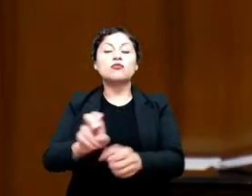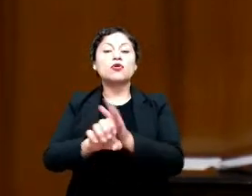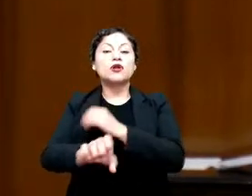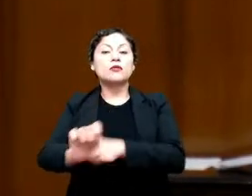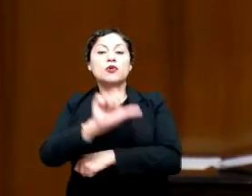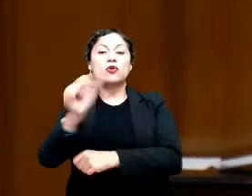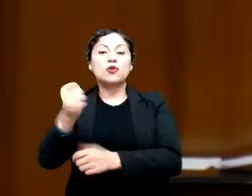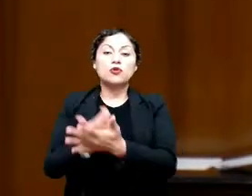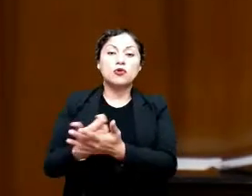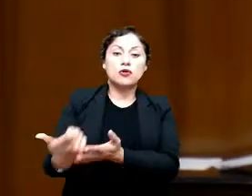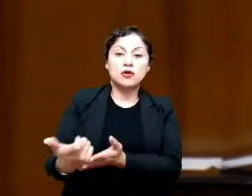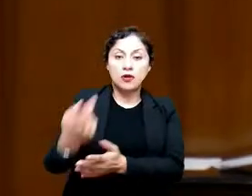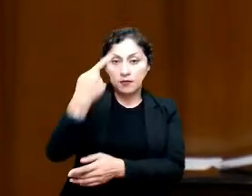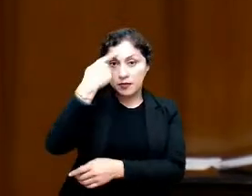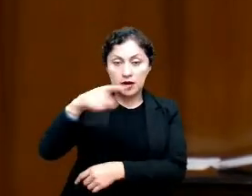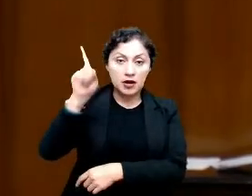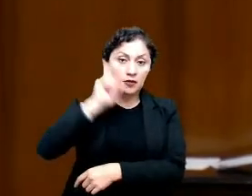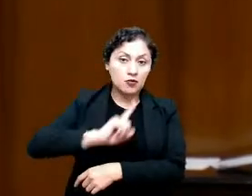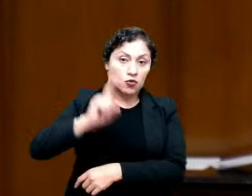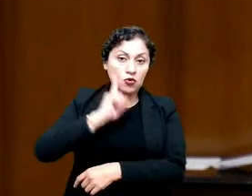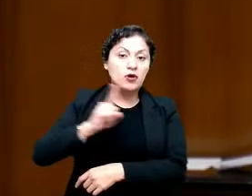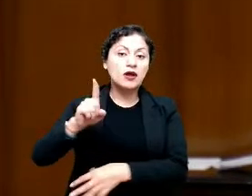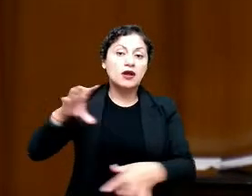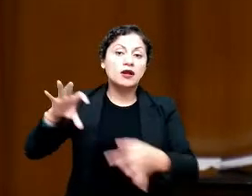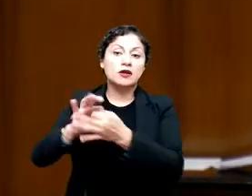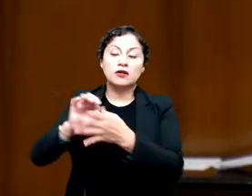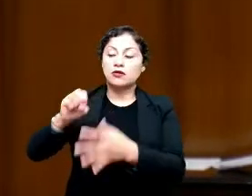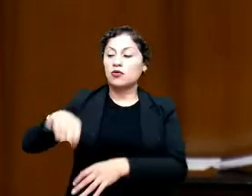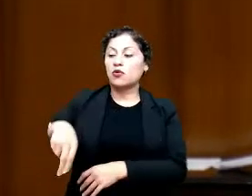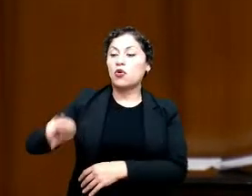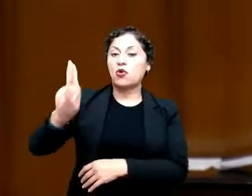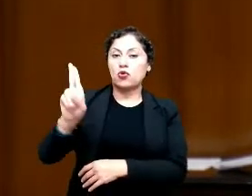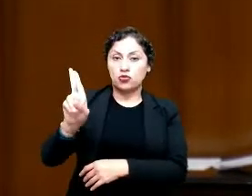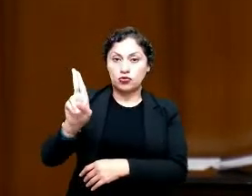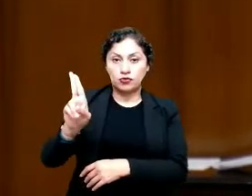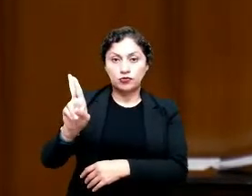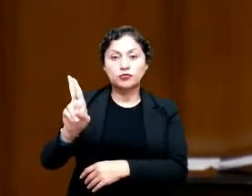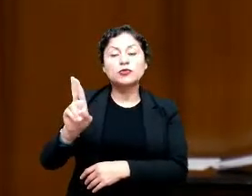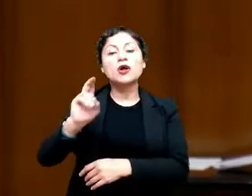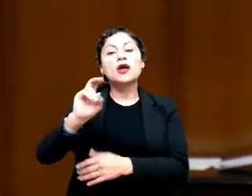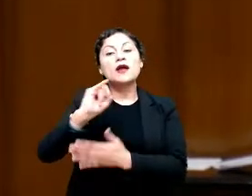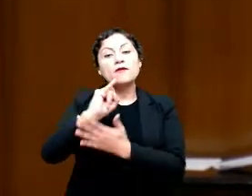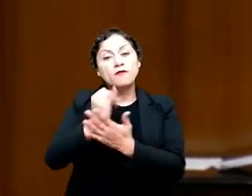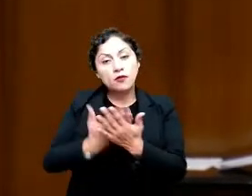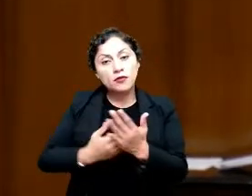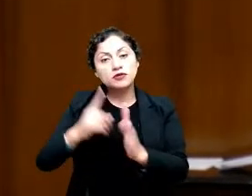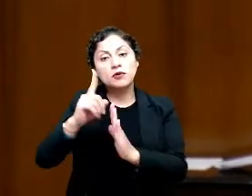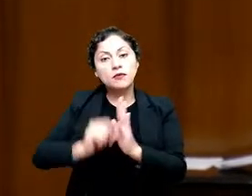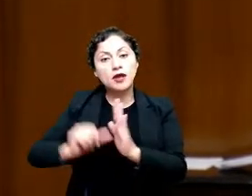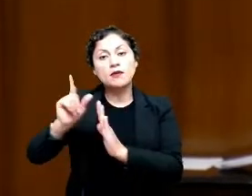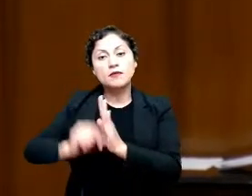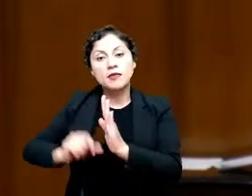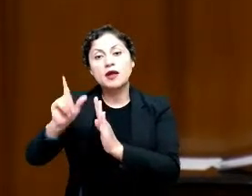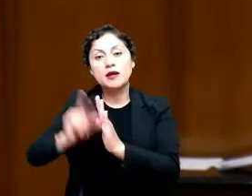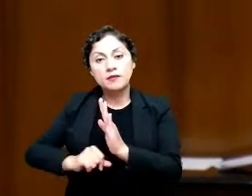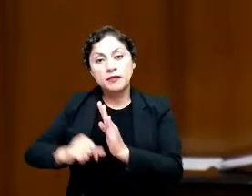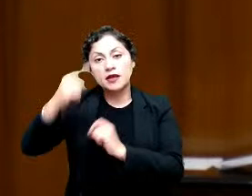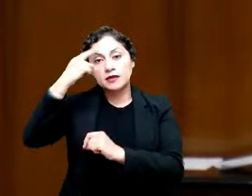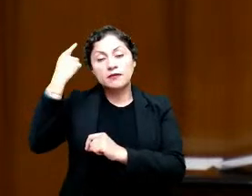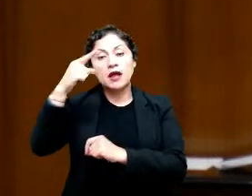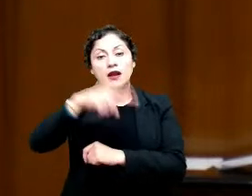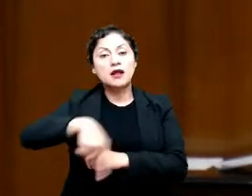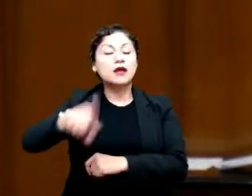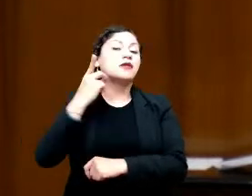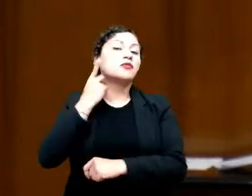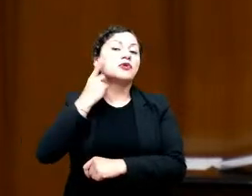por el Programa de Naciones Unidas, como lo dije, para el desarrollo. Se informa mensualmente a la legislatura el avance del ejercicio de los